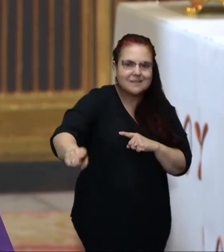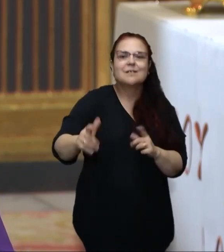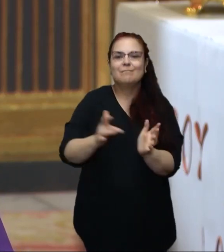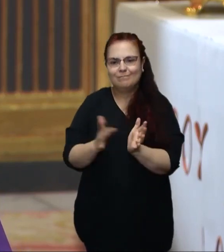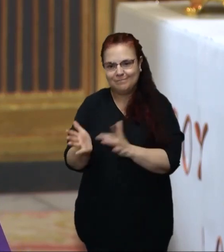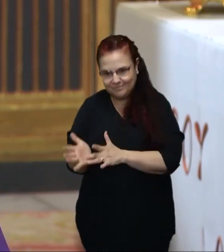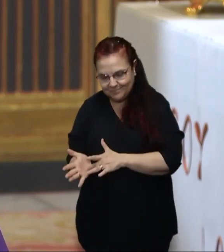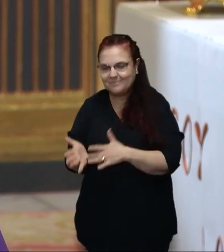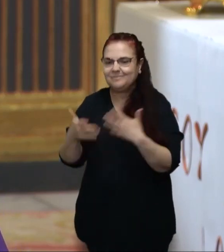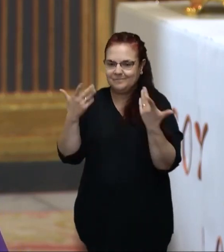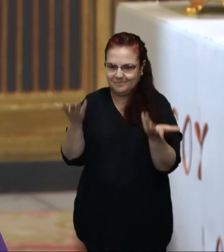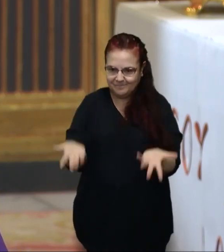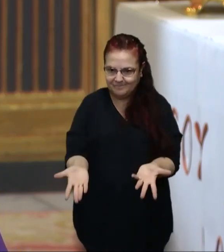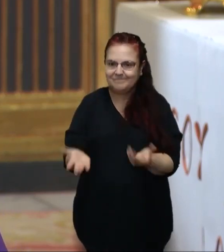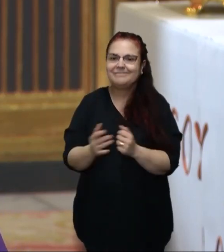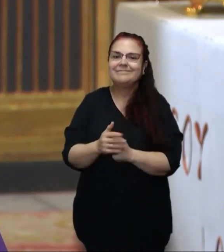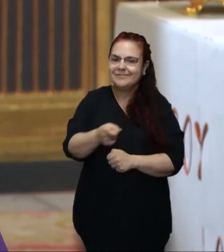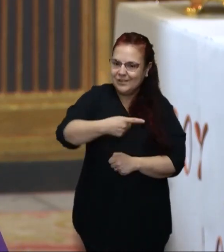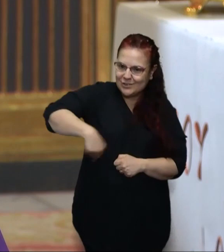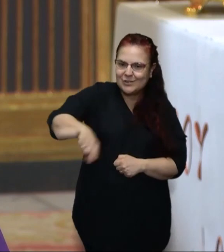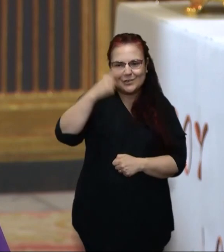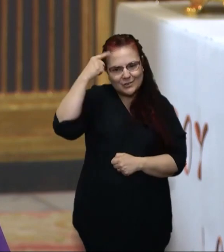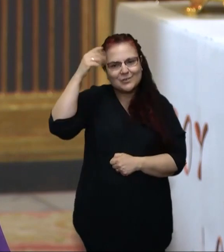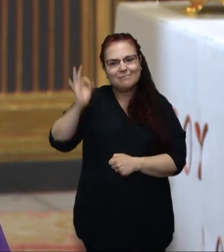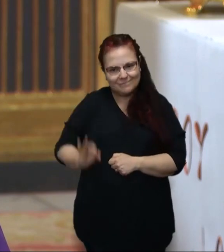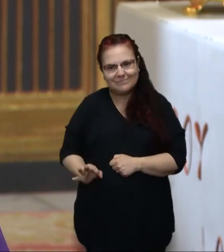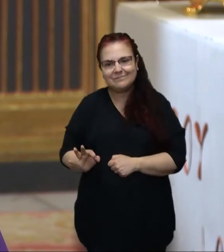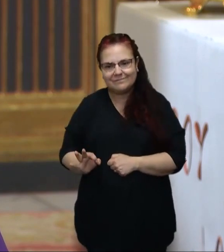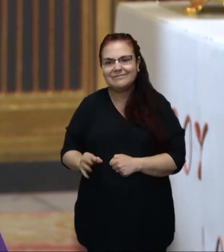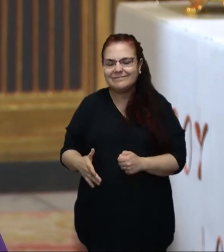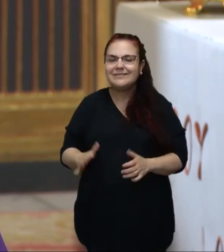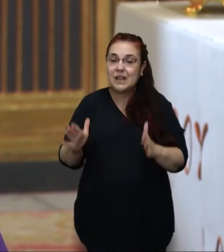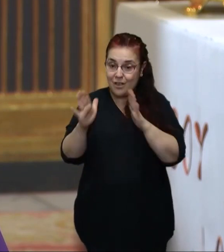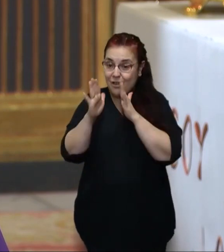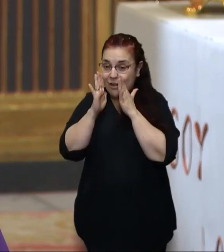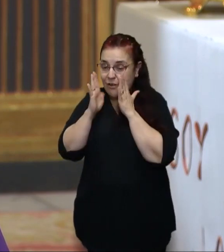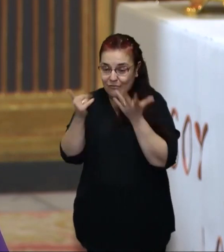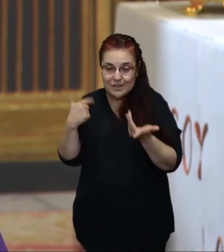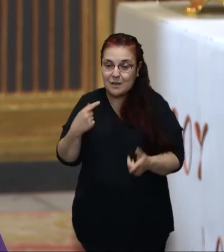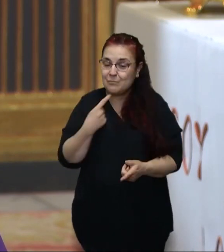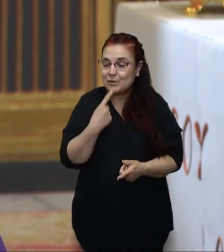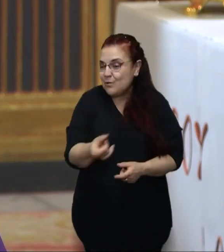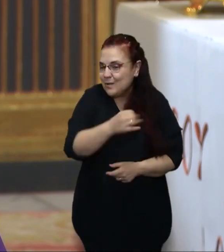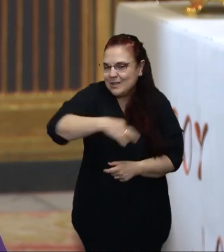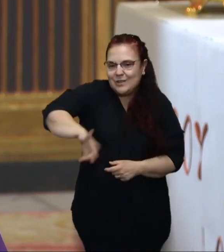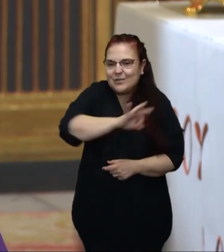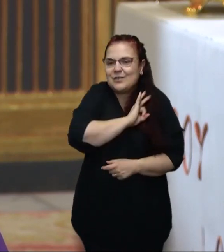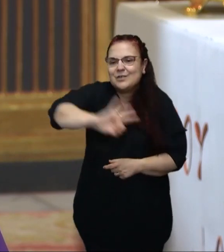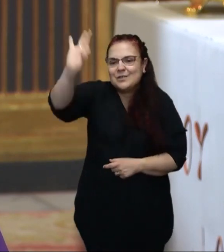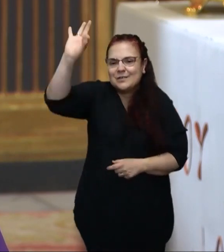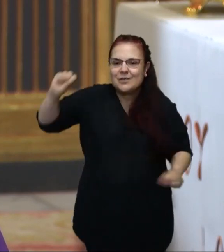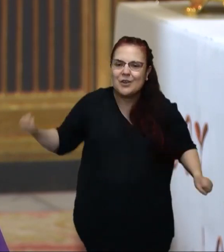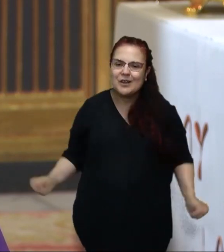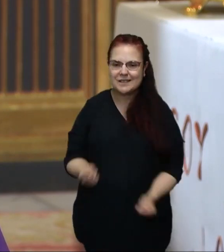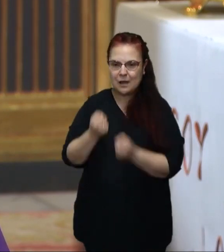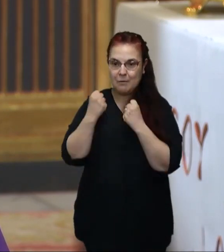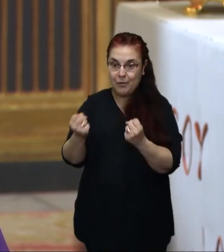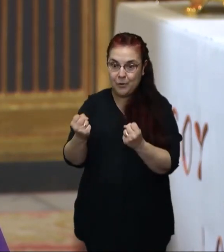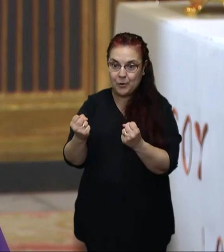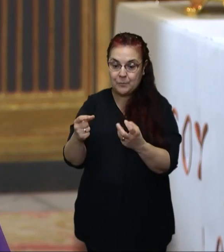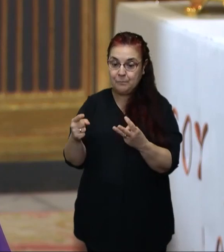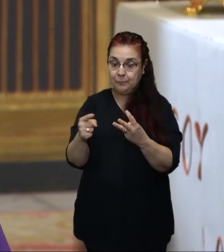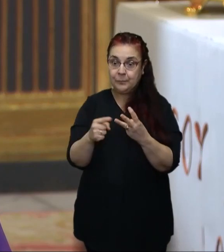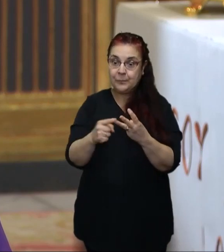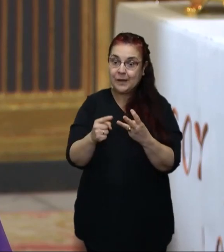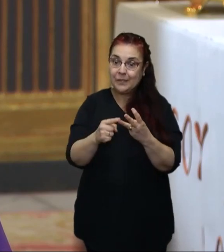en definitiva, al que nosotros creemos y confesamos como nuestro Señor y Salvador. Y en tercer